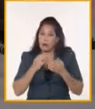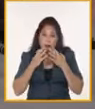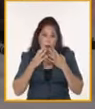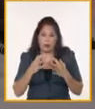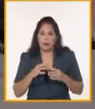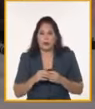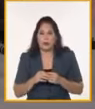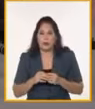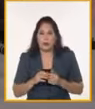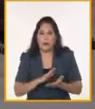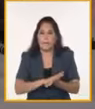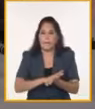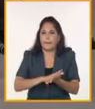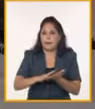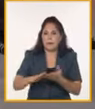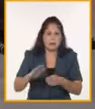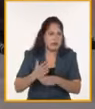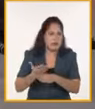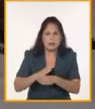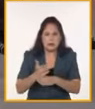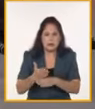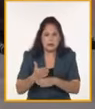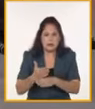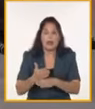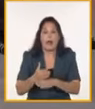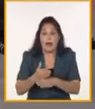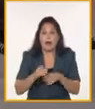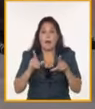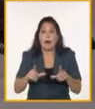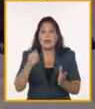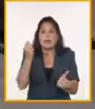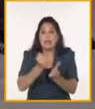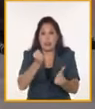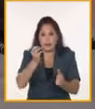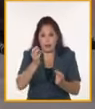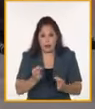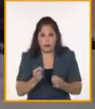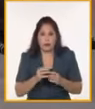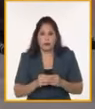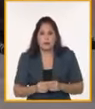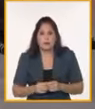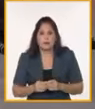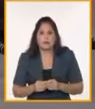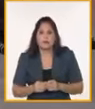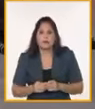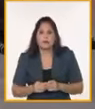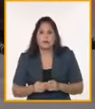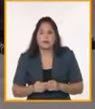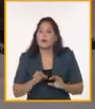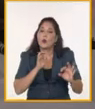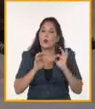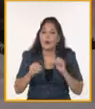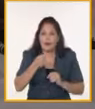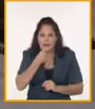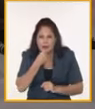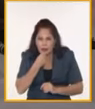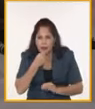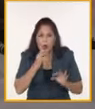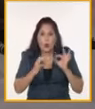estamos hablando de permisos eh para ejercer certificaciones eh para ejercer en los cuidadores de ancianos y